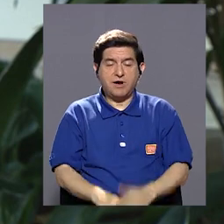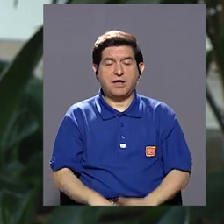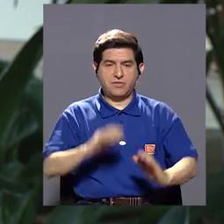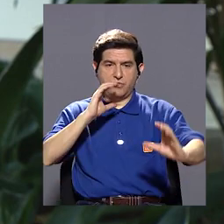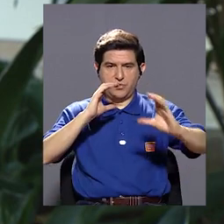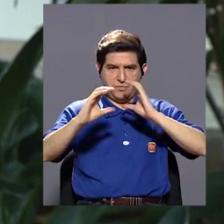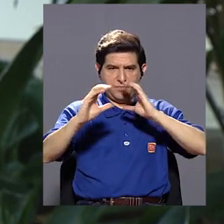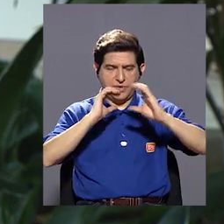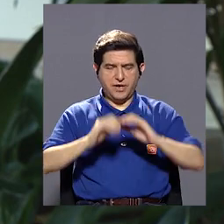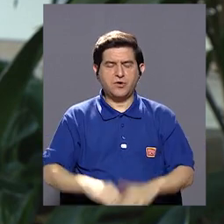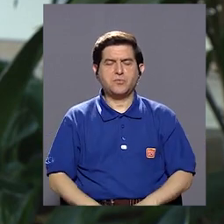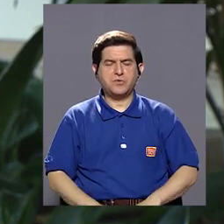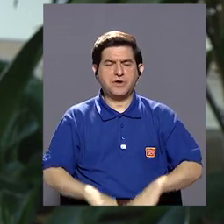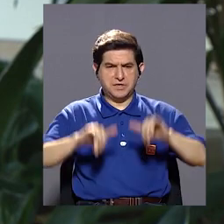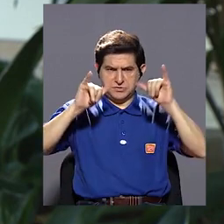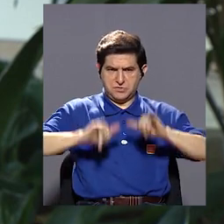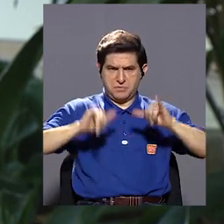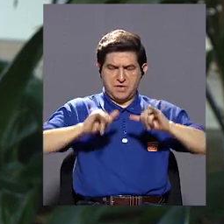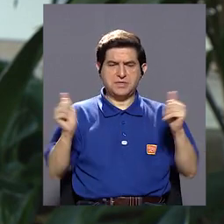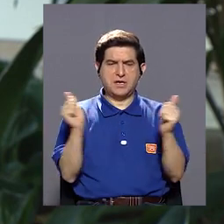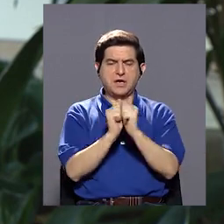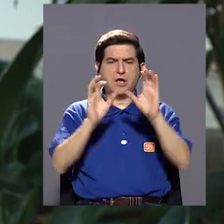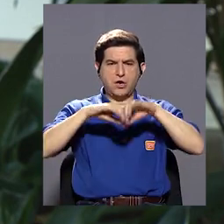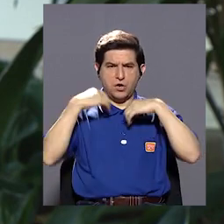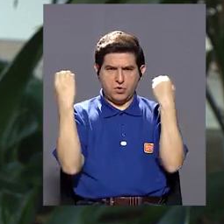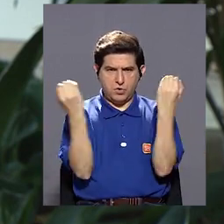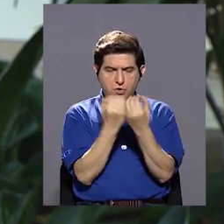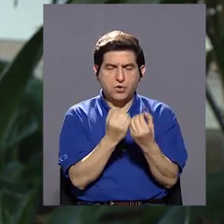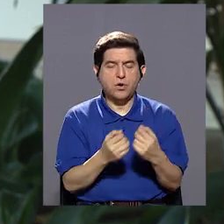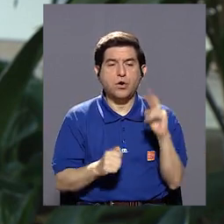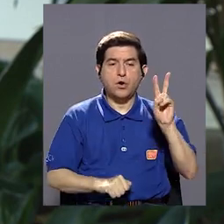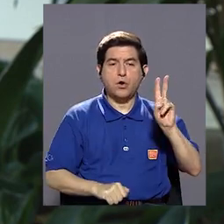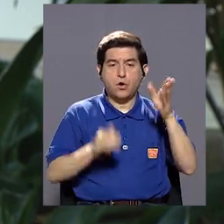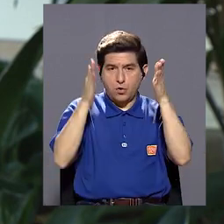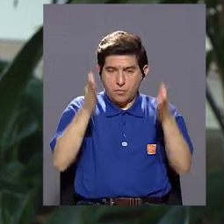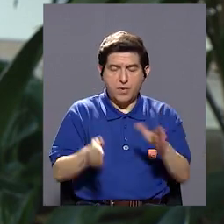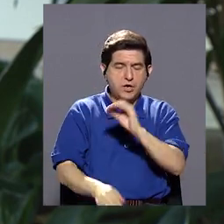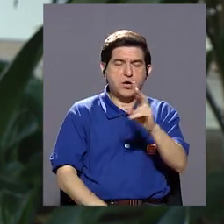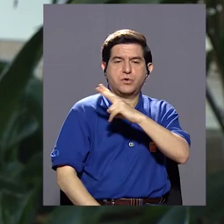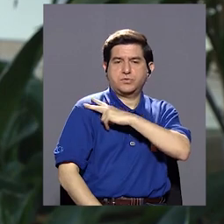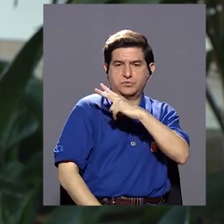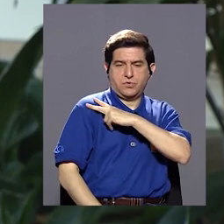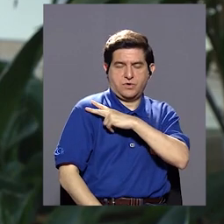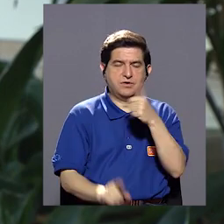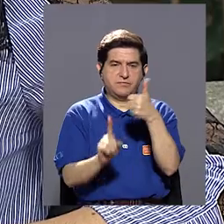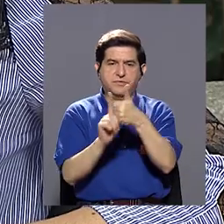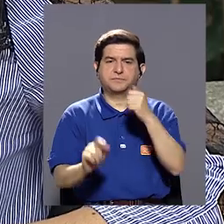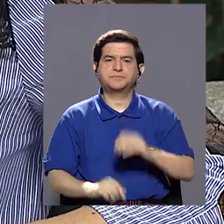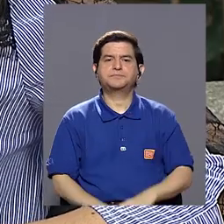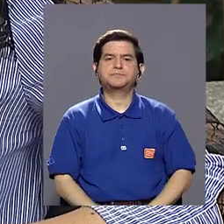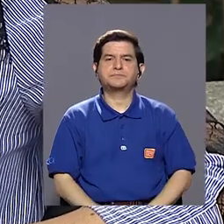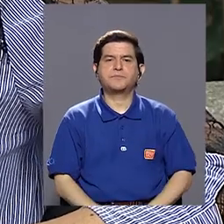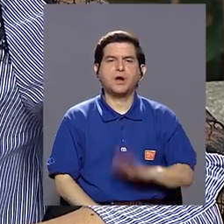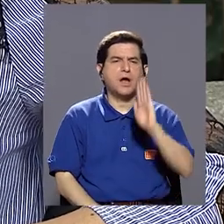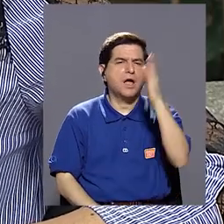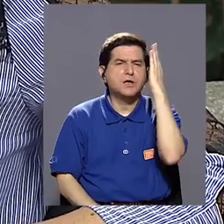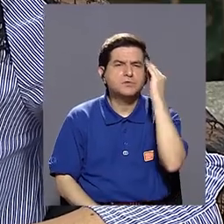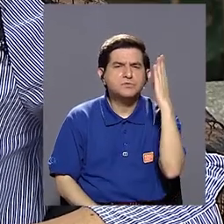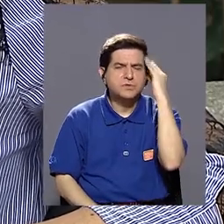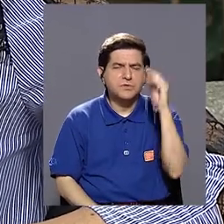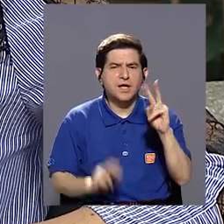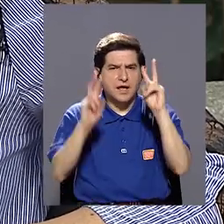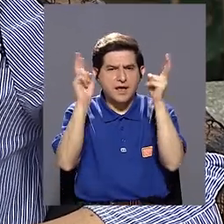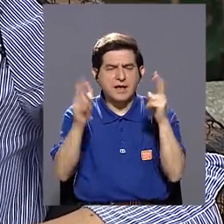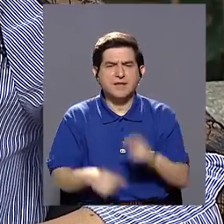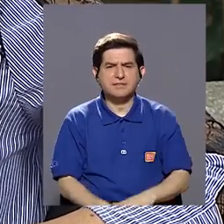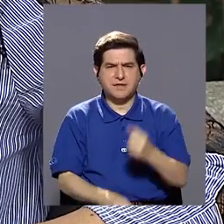tener ese contacto permanente con la organización, ya sea con sus compañeros o con el patrono como tal. Según tu experiencia en